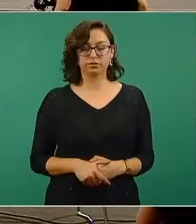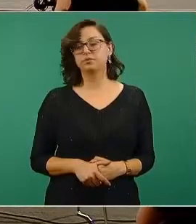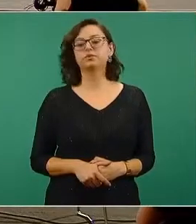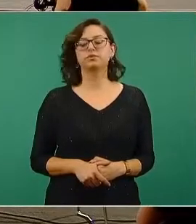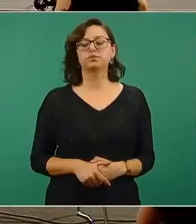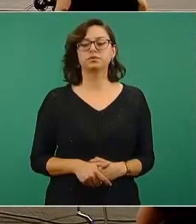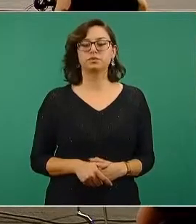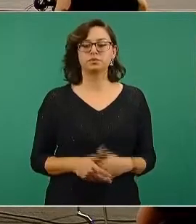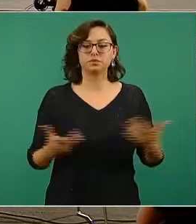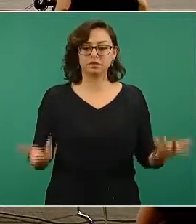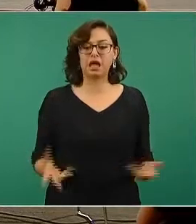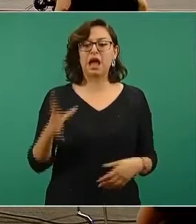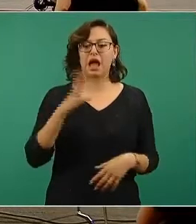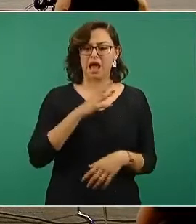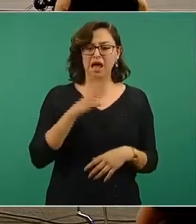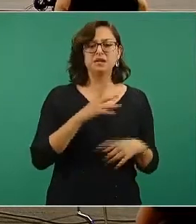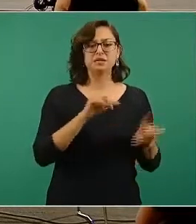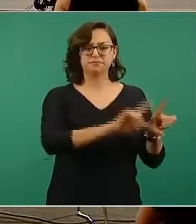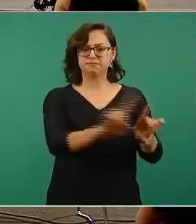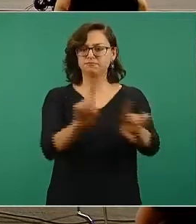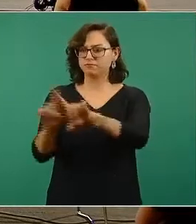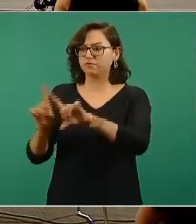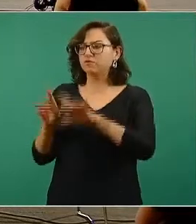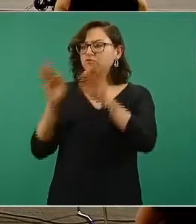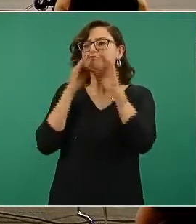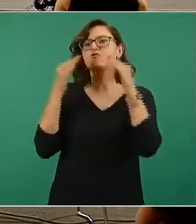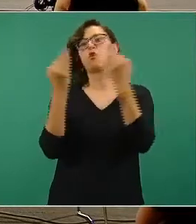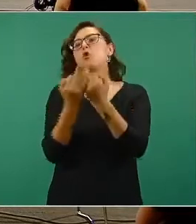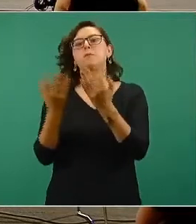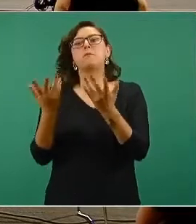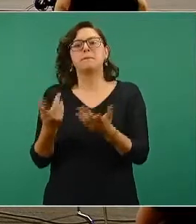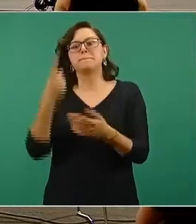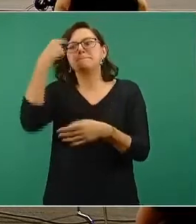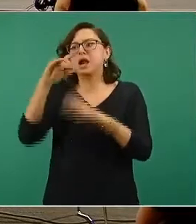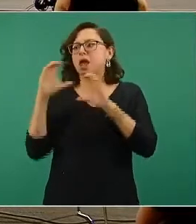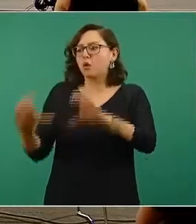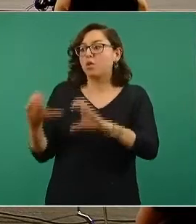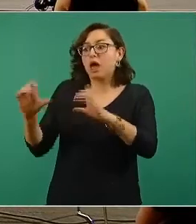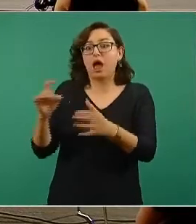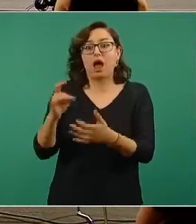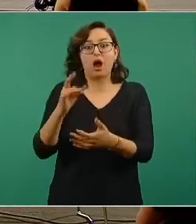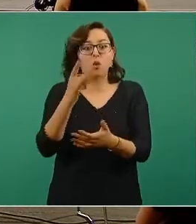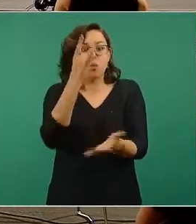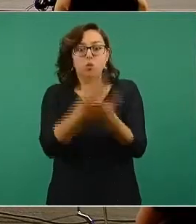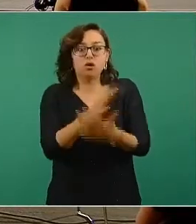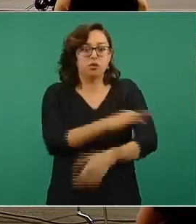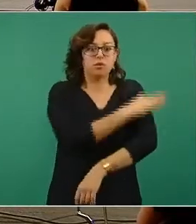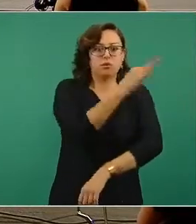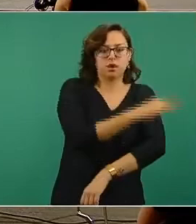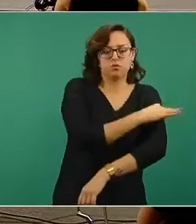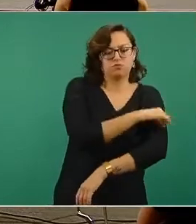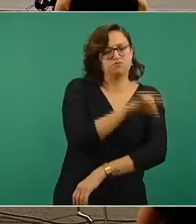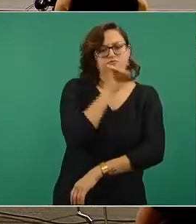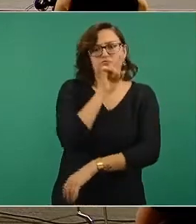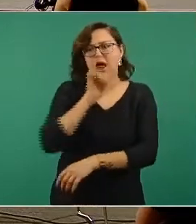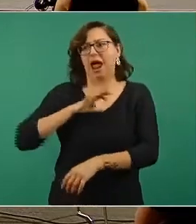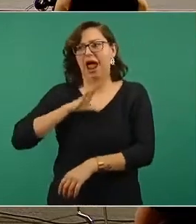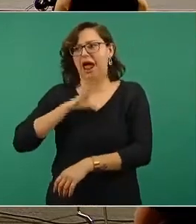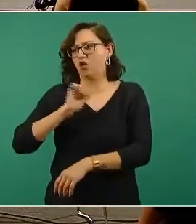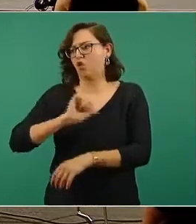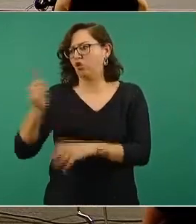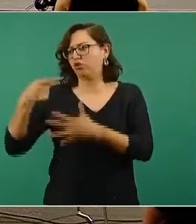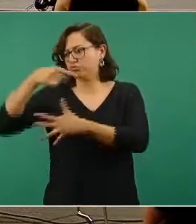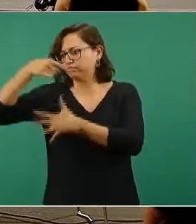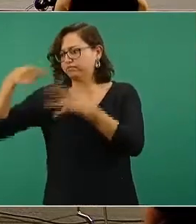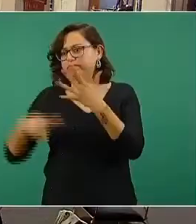vacunados. Tenemos muchas herramientas para la prevención, no es la única herramienta la vacuna. Hay que esperar el turno, porque solo así lo